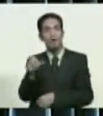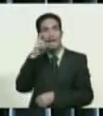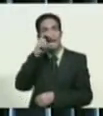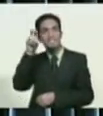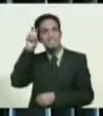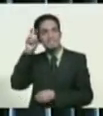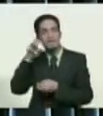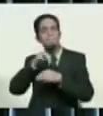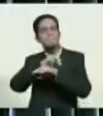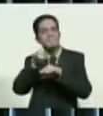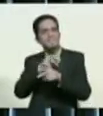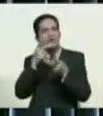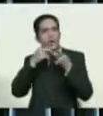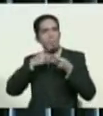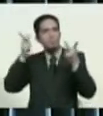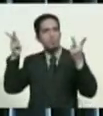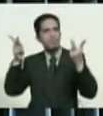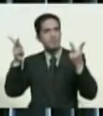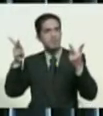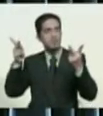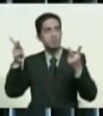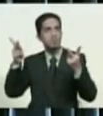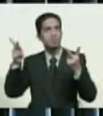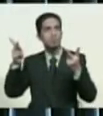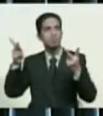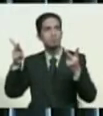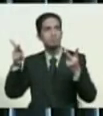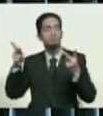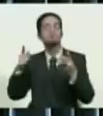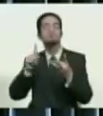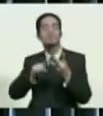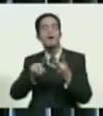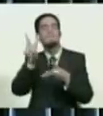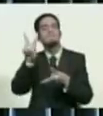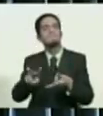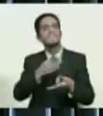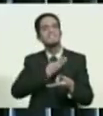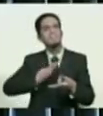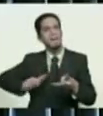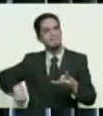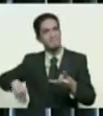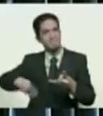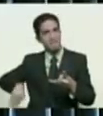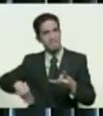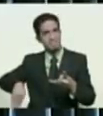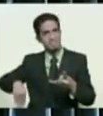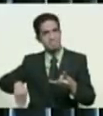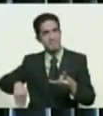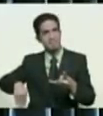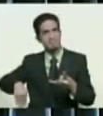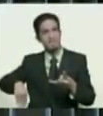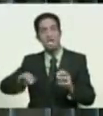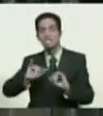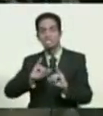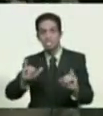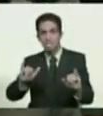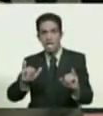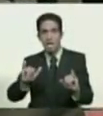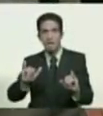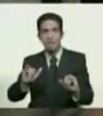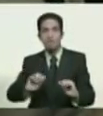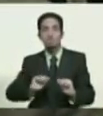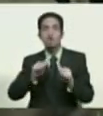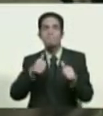Ministerio Público, a través del Fiscal General de la República, junto a la Vicepresidenta Ejecutiva de la República, han activado